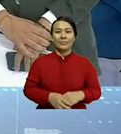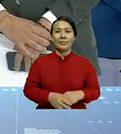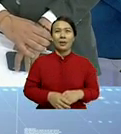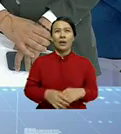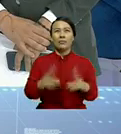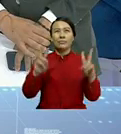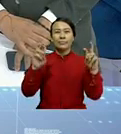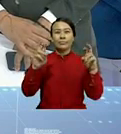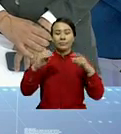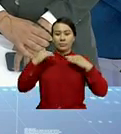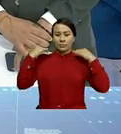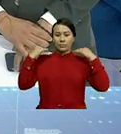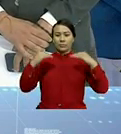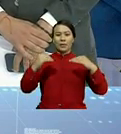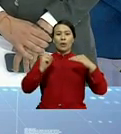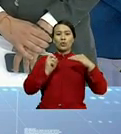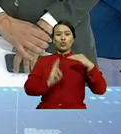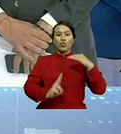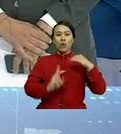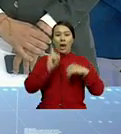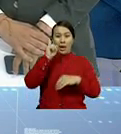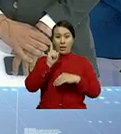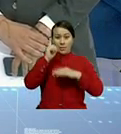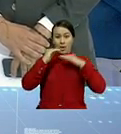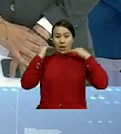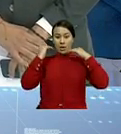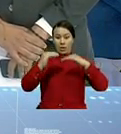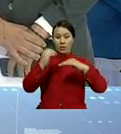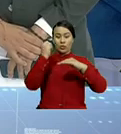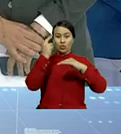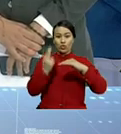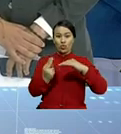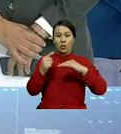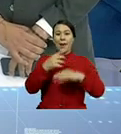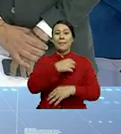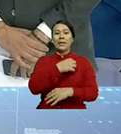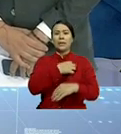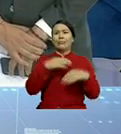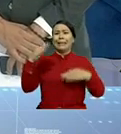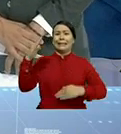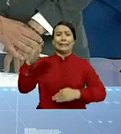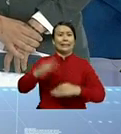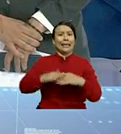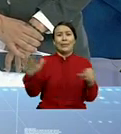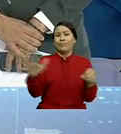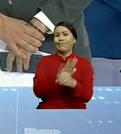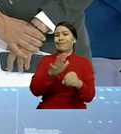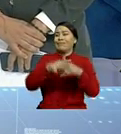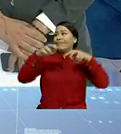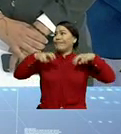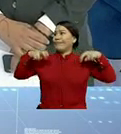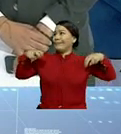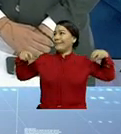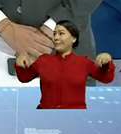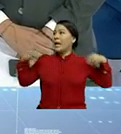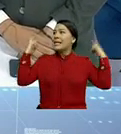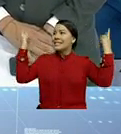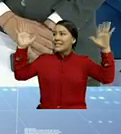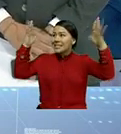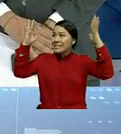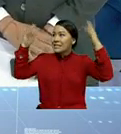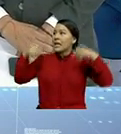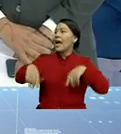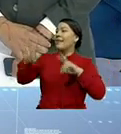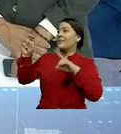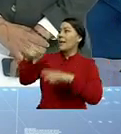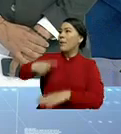la platea sur. Sur era, ¿no? Arriba, sí. Arriba estaban los de Barcelona, estuvieron hasta el último. Ahí se quedaron hasta el último, celebrando, obviamente. La